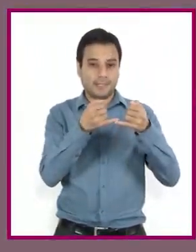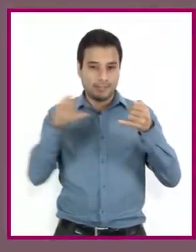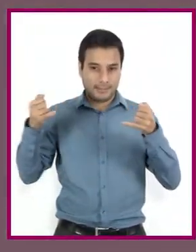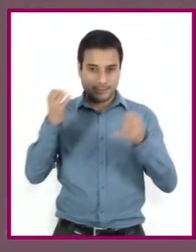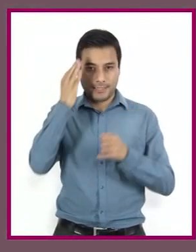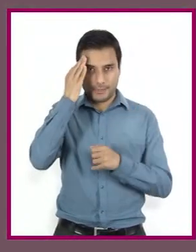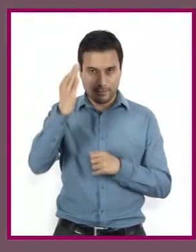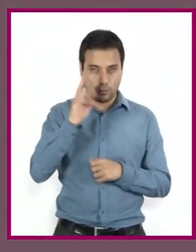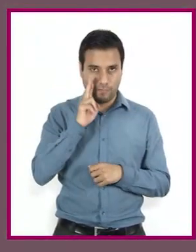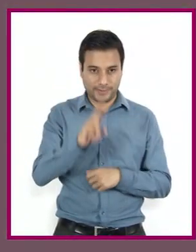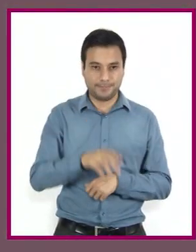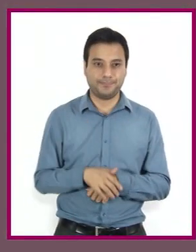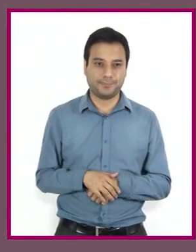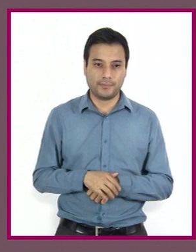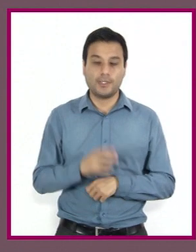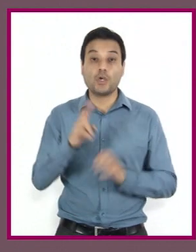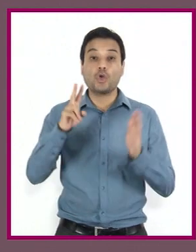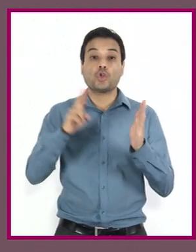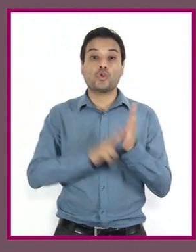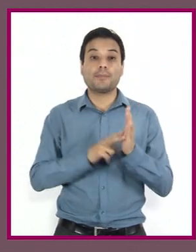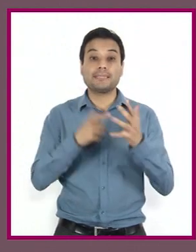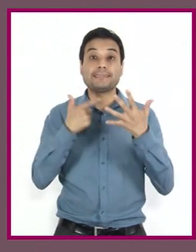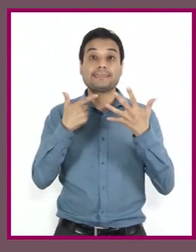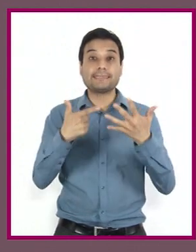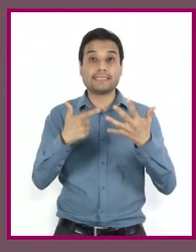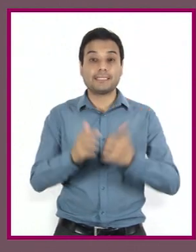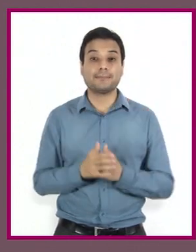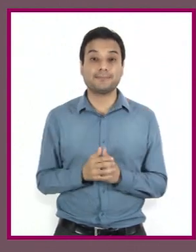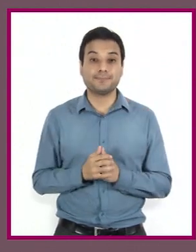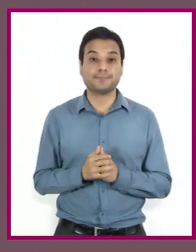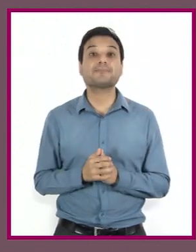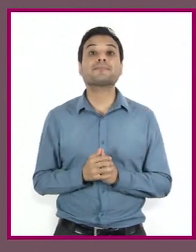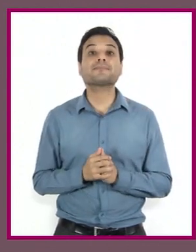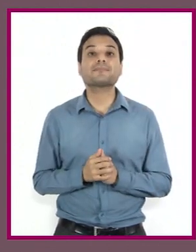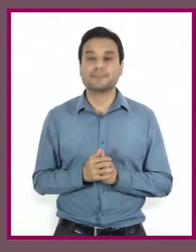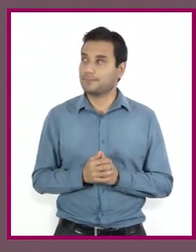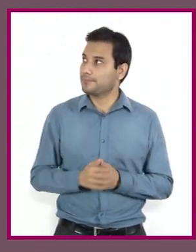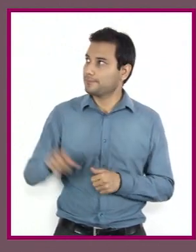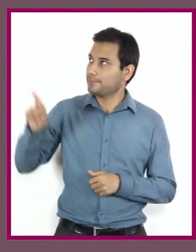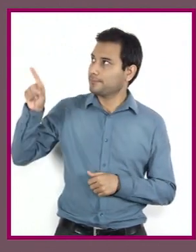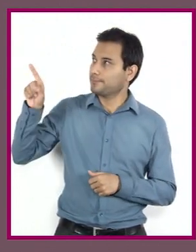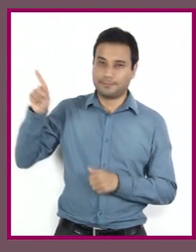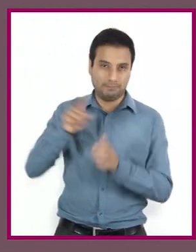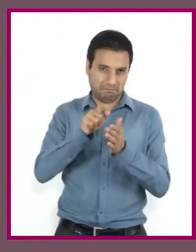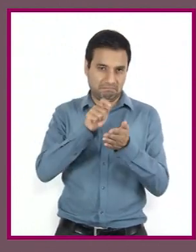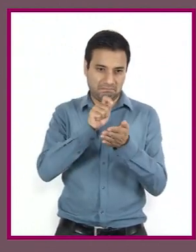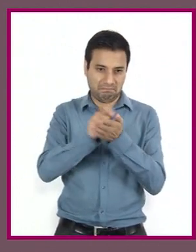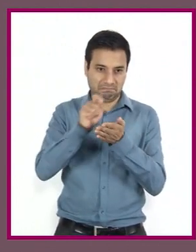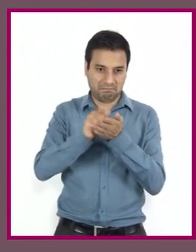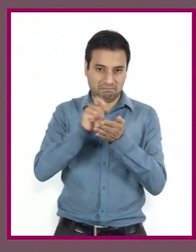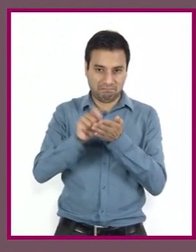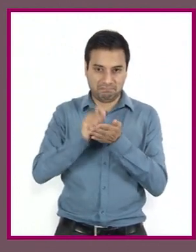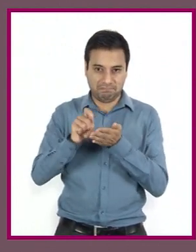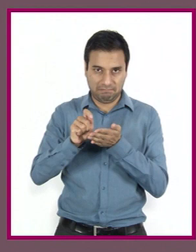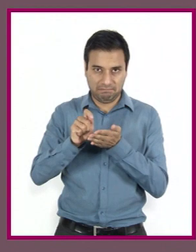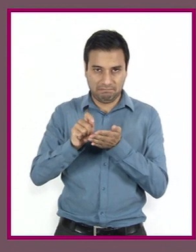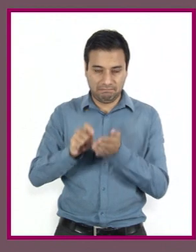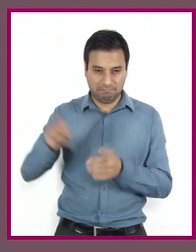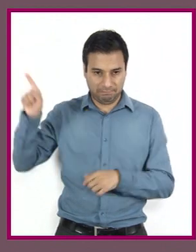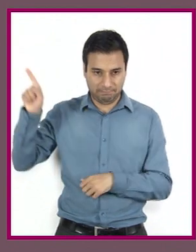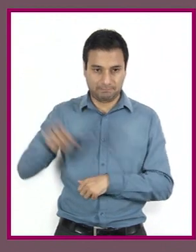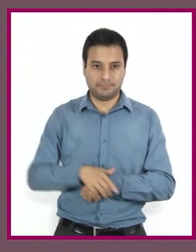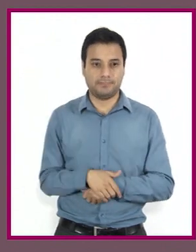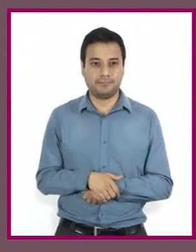tiempo. En la reforma de 2007 agregamos: 1. La asignación de gastos a los partidos políticos